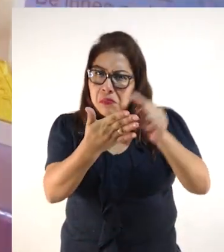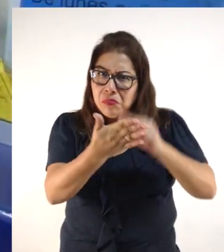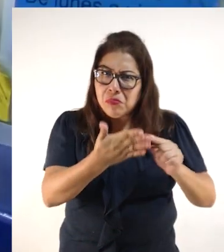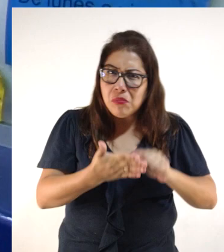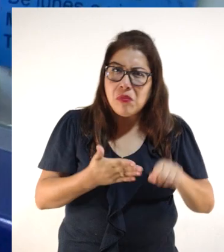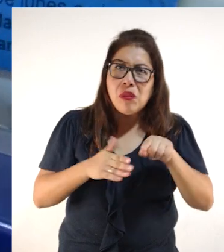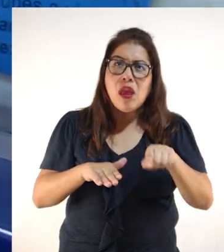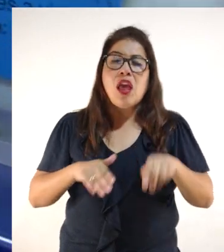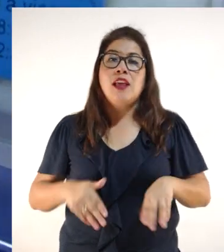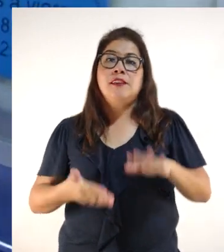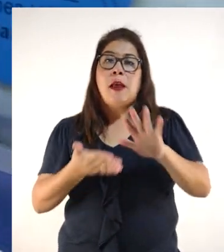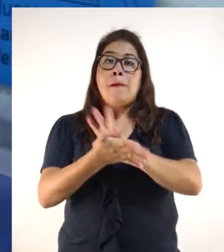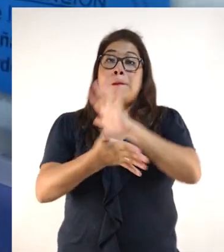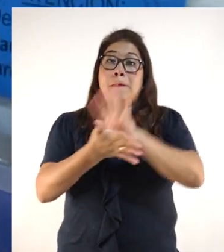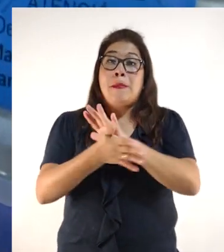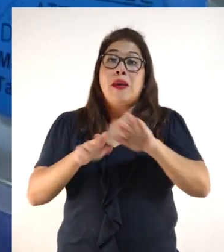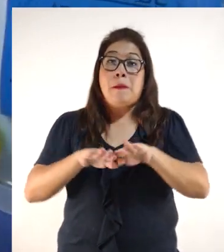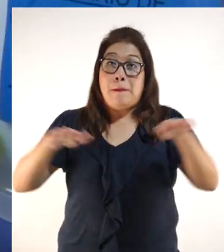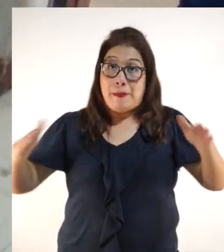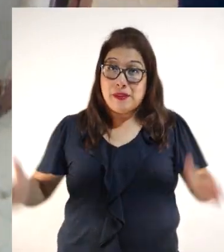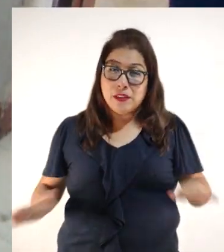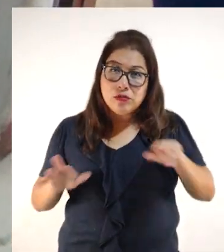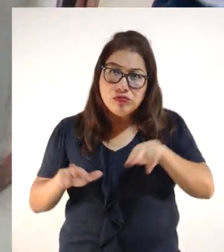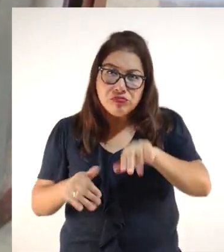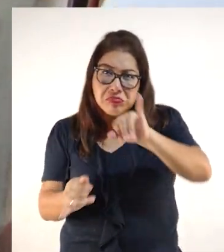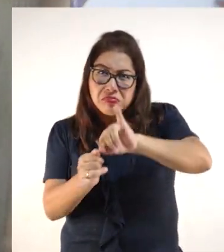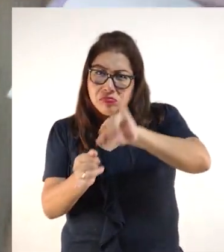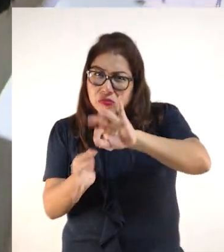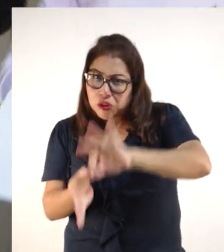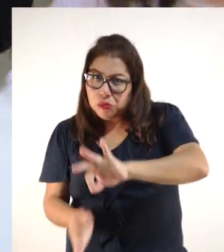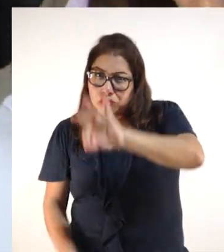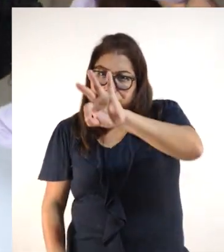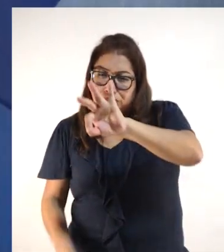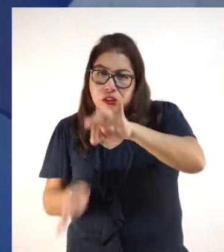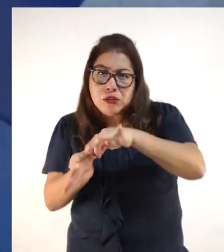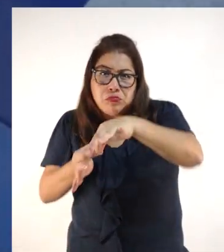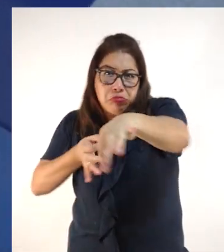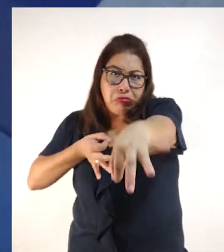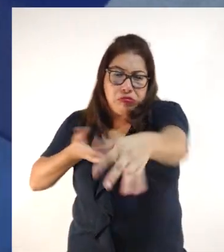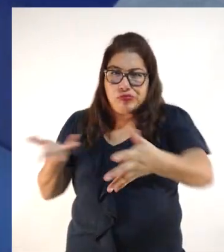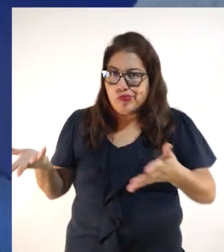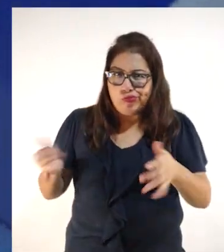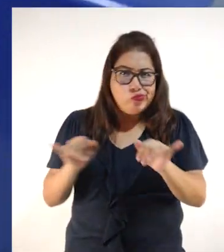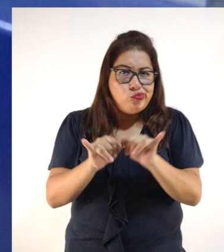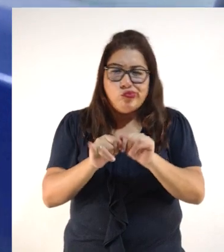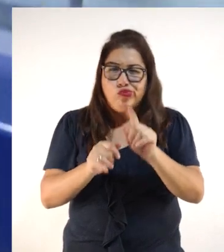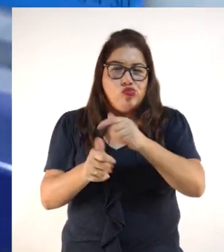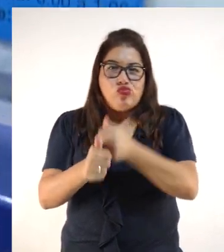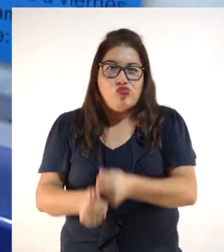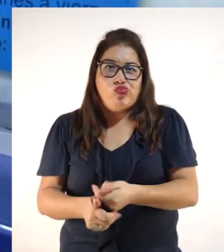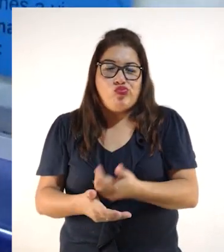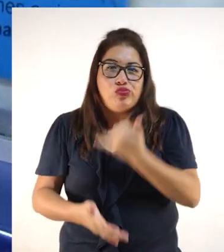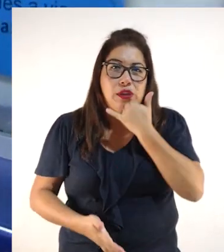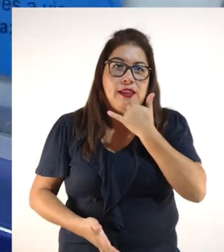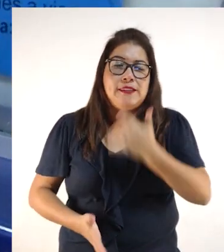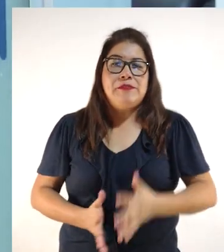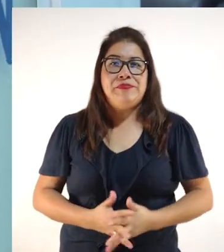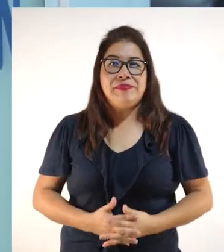Podemos verificar que la mesa de partes no cumple con, tanto con la altura así como con la profundidad, limitando el